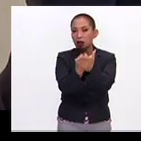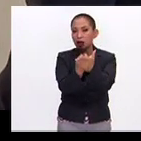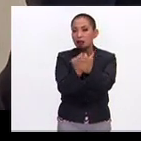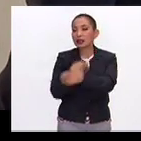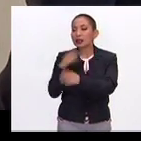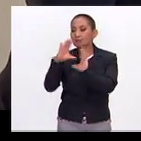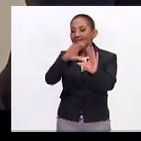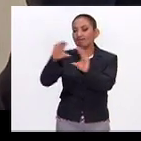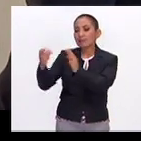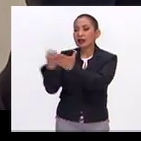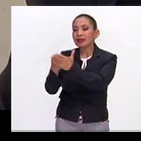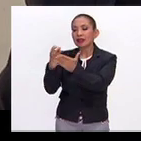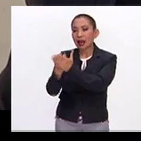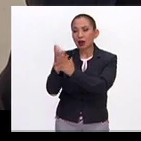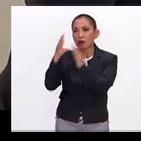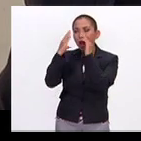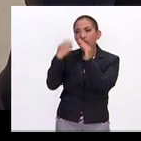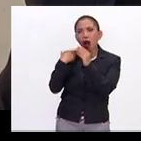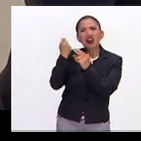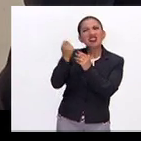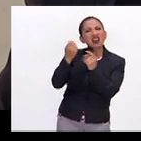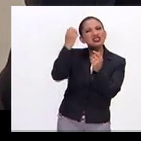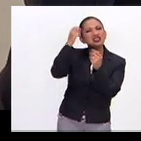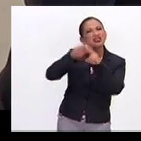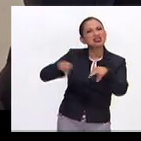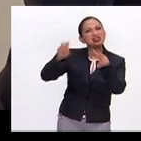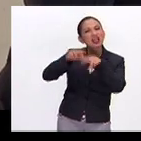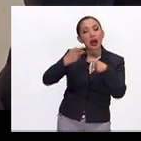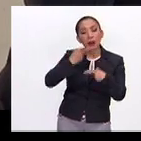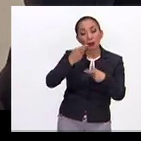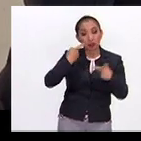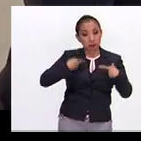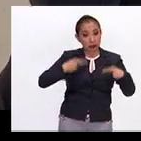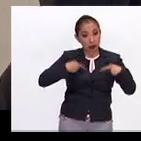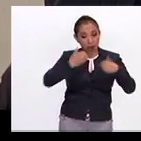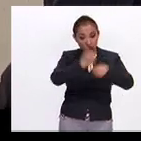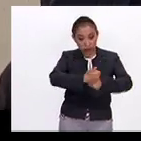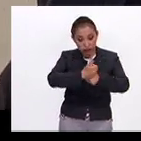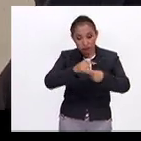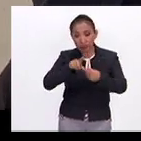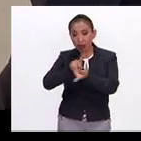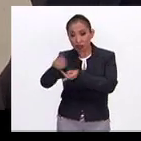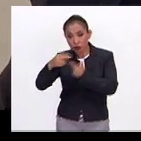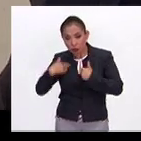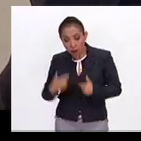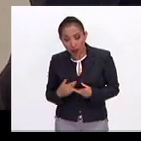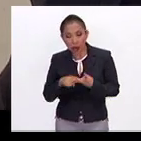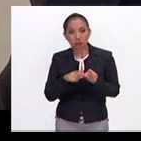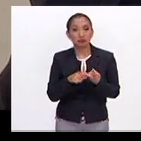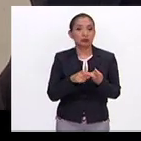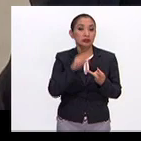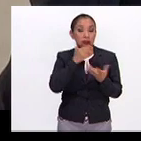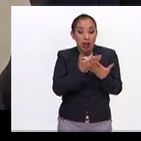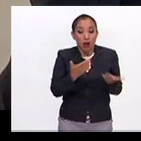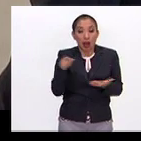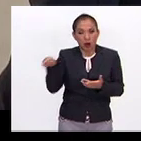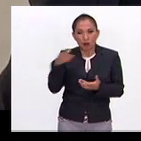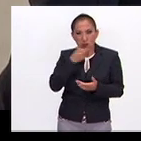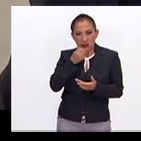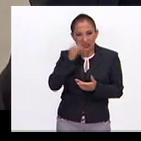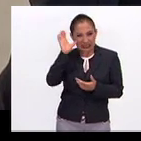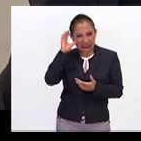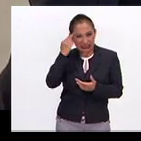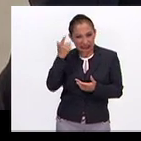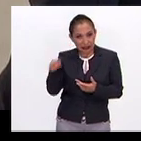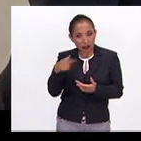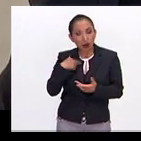pedagogía crítica, donde hablamos nosotros de víctimas, hablamos de derechos humanos, desde luego, y ahora con Ai Weiwei,